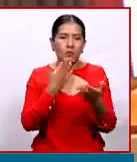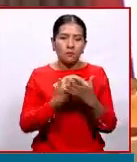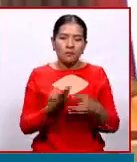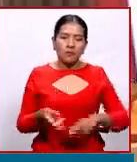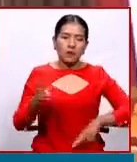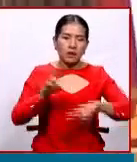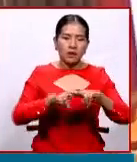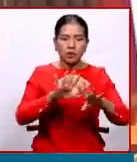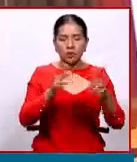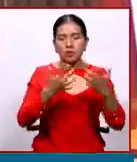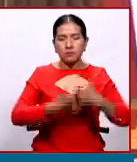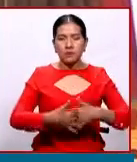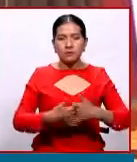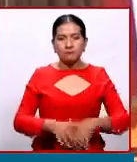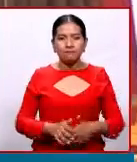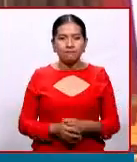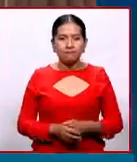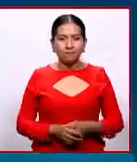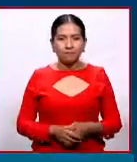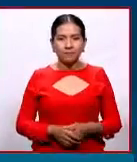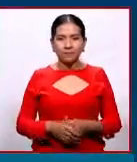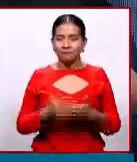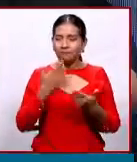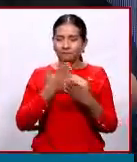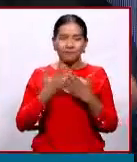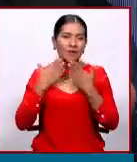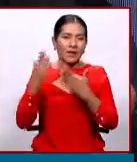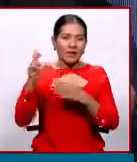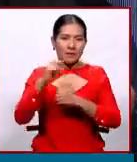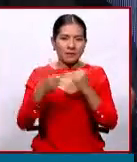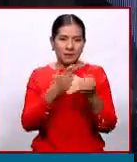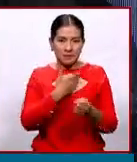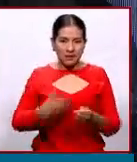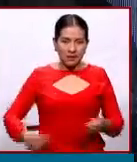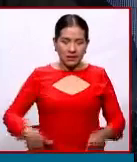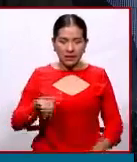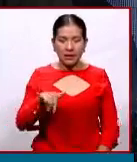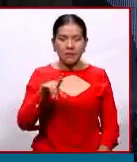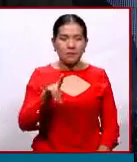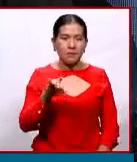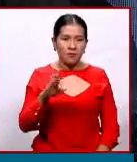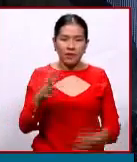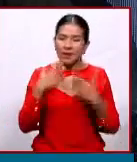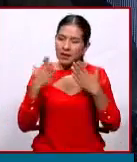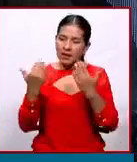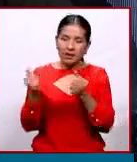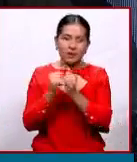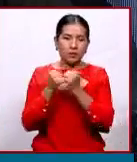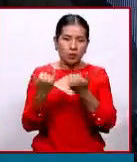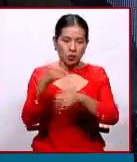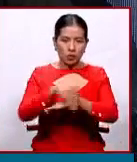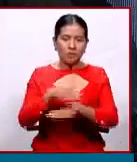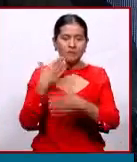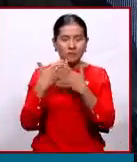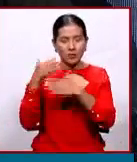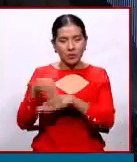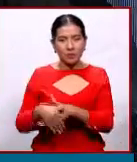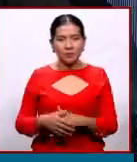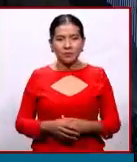está haciendo la empresa. Bien. Enzo Michel, vicepresidente de YPFB, muchísimas gracias por habernos acompañado esta noche en Primer Plan. Buenas